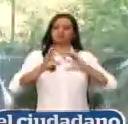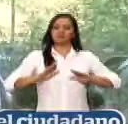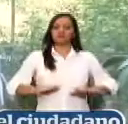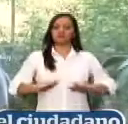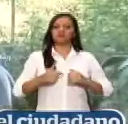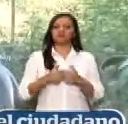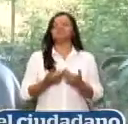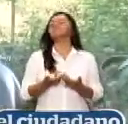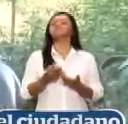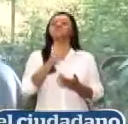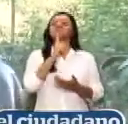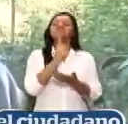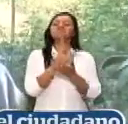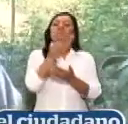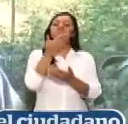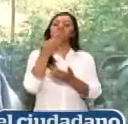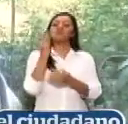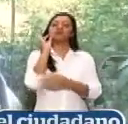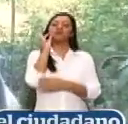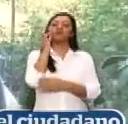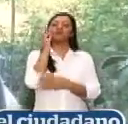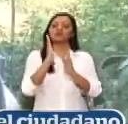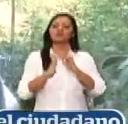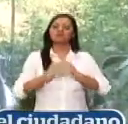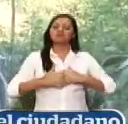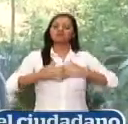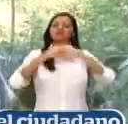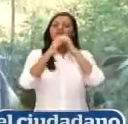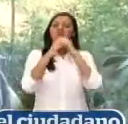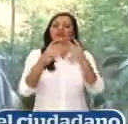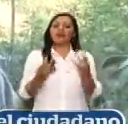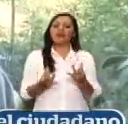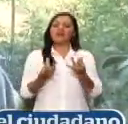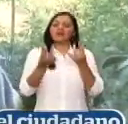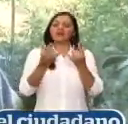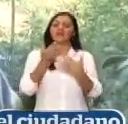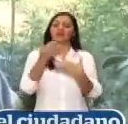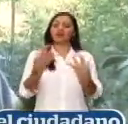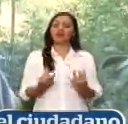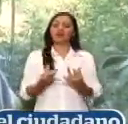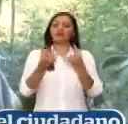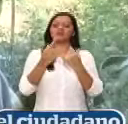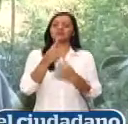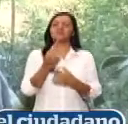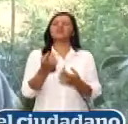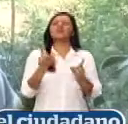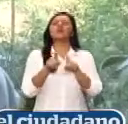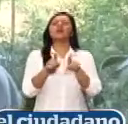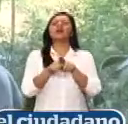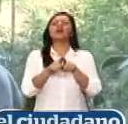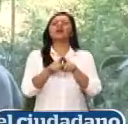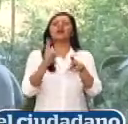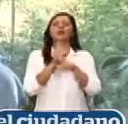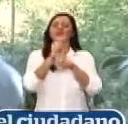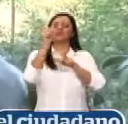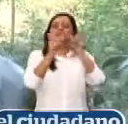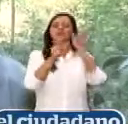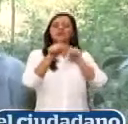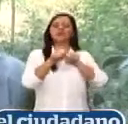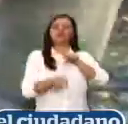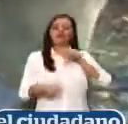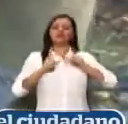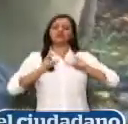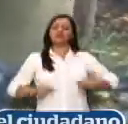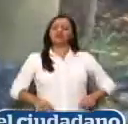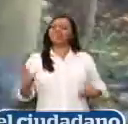mejorar la calidad del fruto no mejoramos ya no para el consumo humano no no daña la